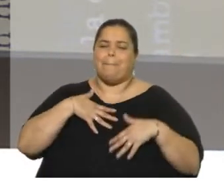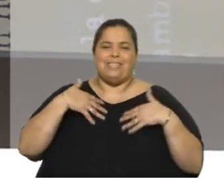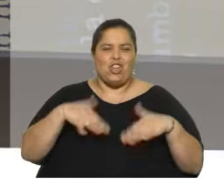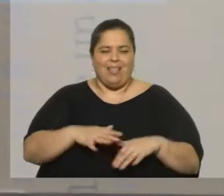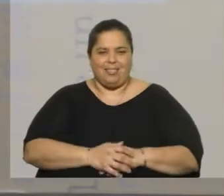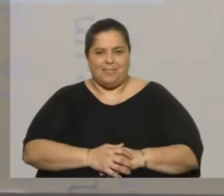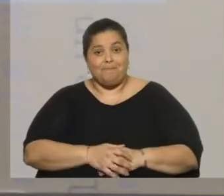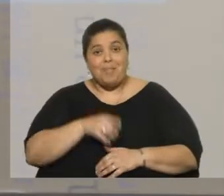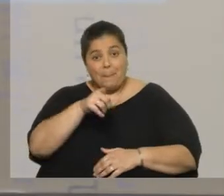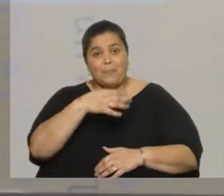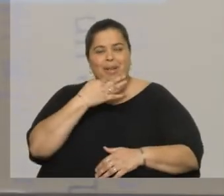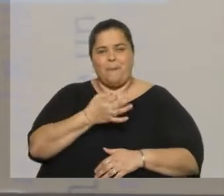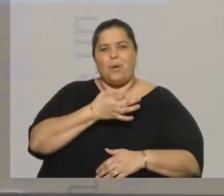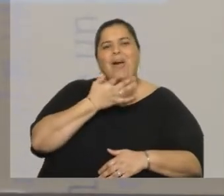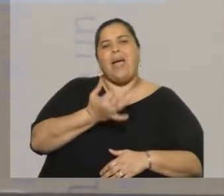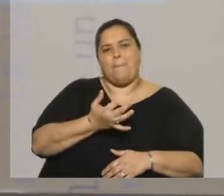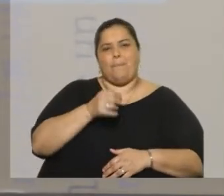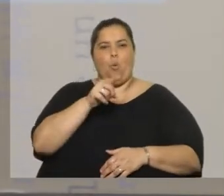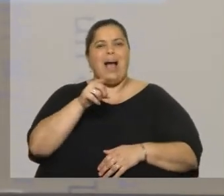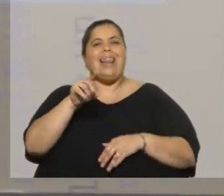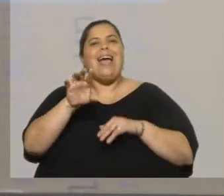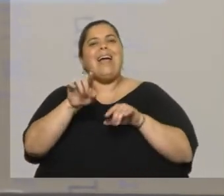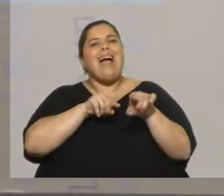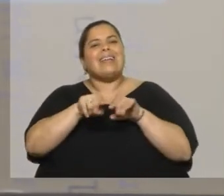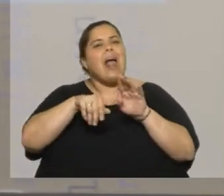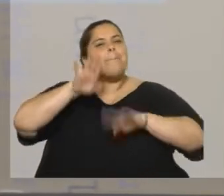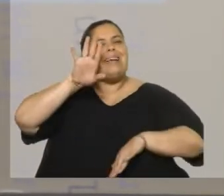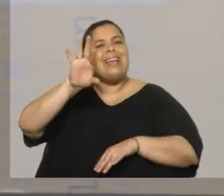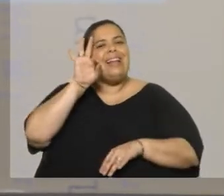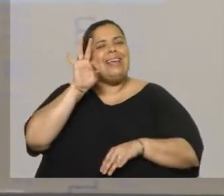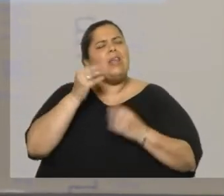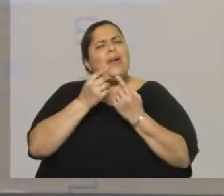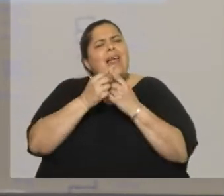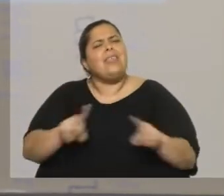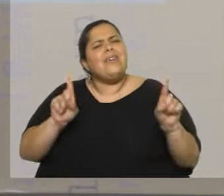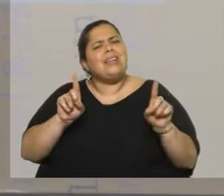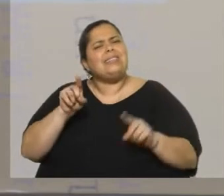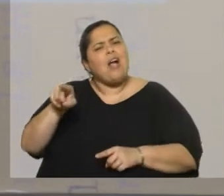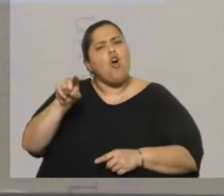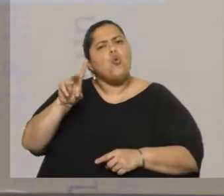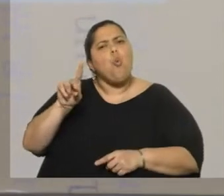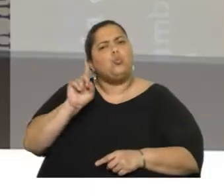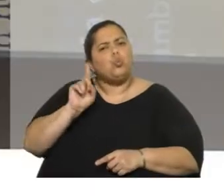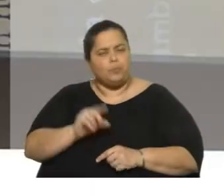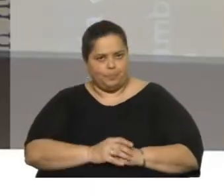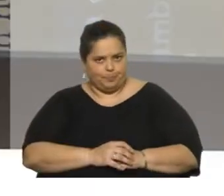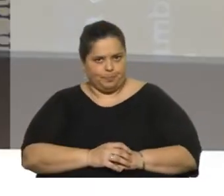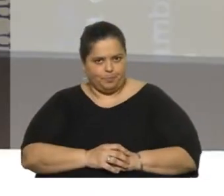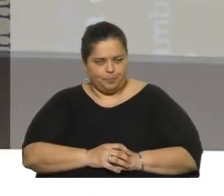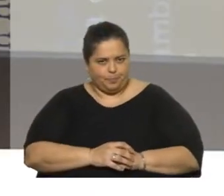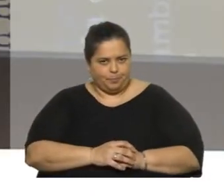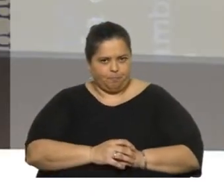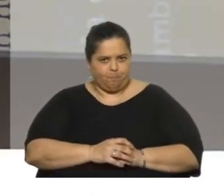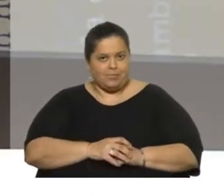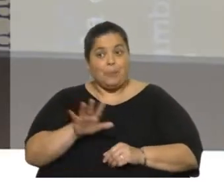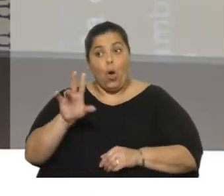Loira, para poner ejemplos, ¿cuáles son las carreras que más se eligen y qué diferencia hay con la UTU, por ejemplo, también? Bueno, a ver,